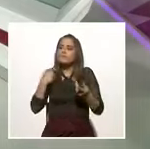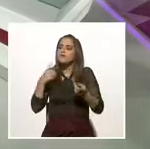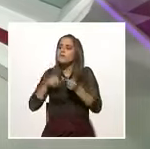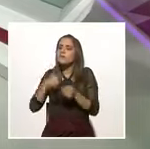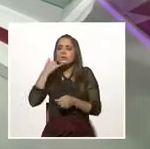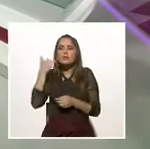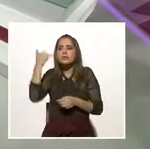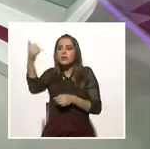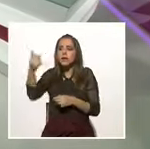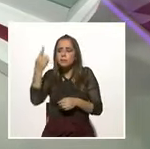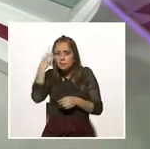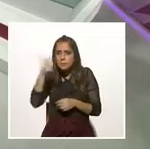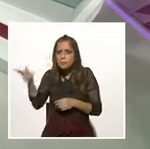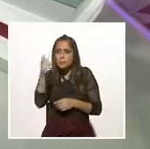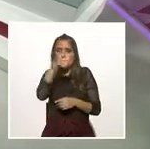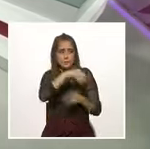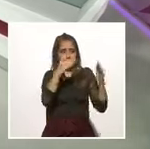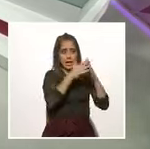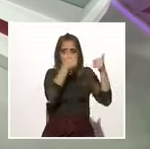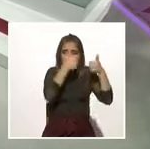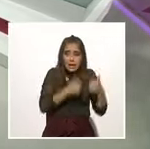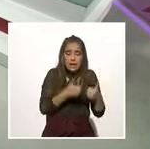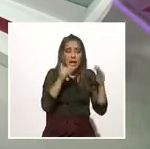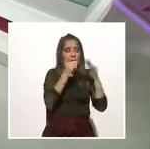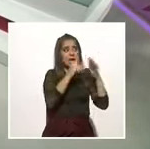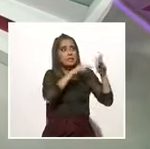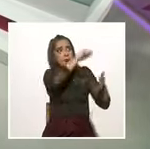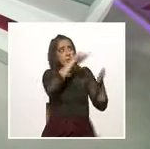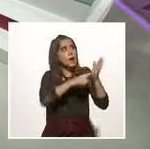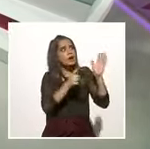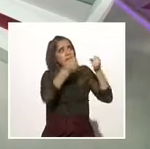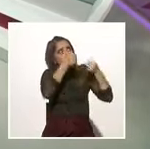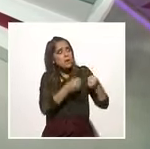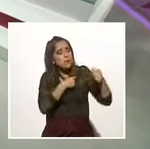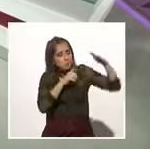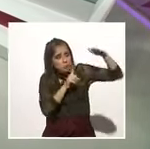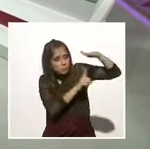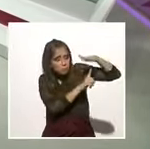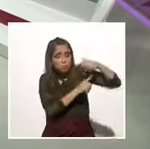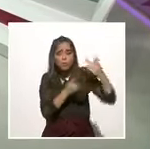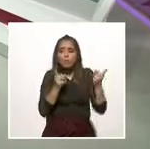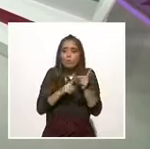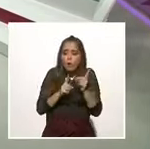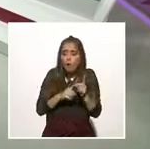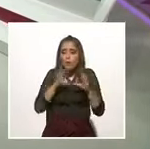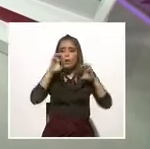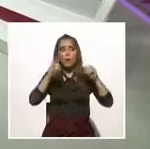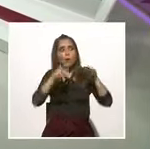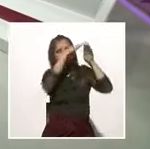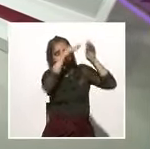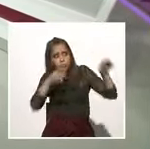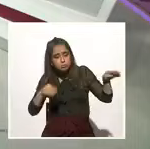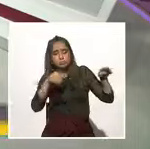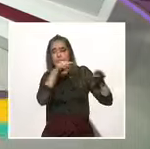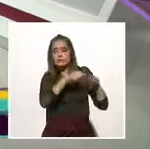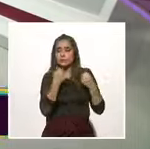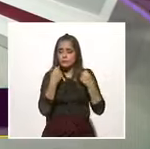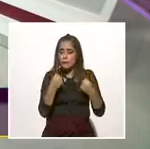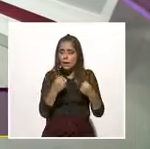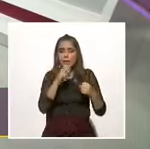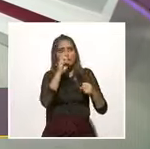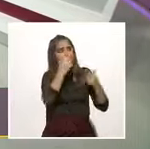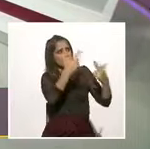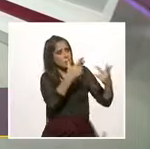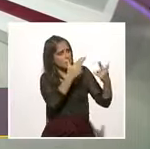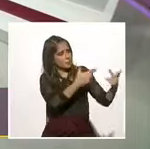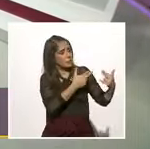más seguro de mi casa, si me debo de salir o no, si las grietas que hay en mi casa son de la fachada nada más o si son grietas más importantes?